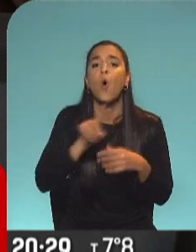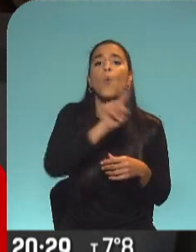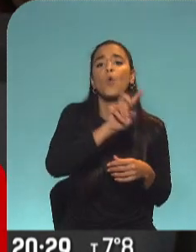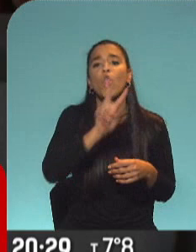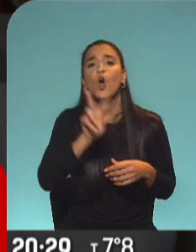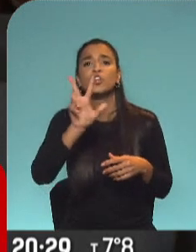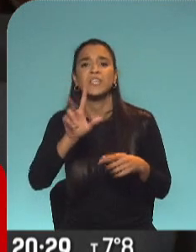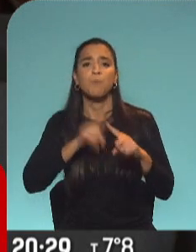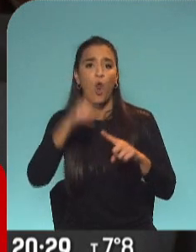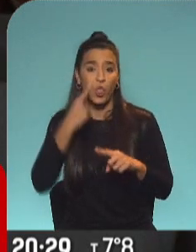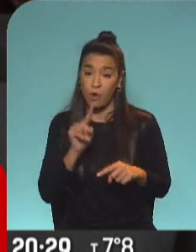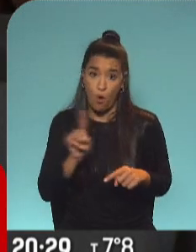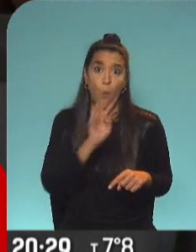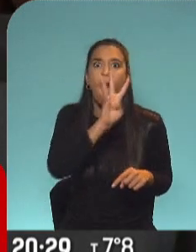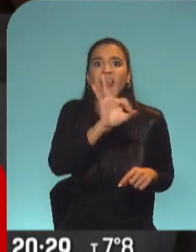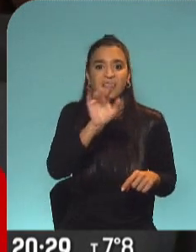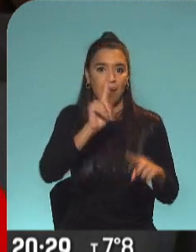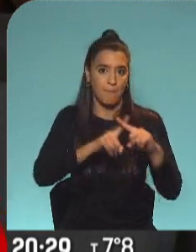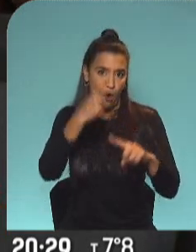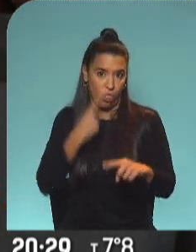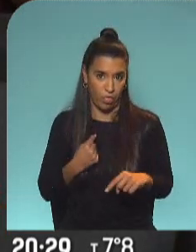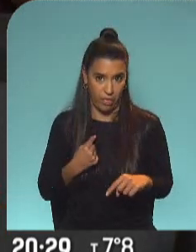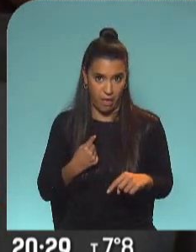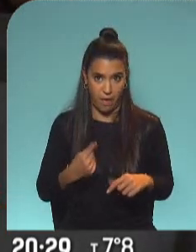3 por día, 40 por día.